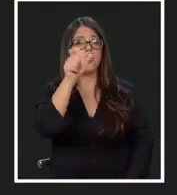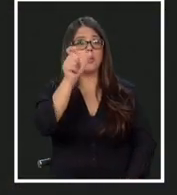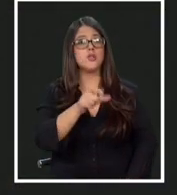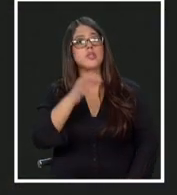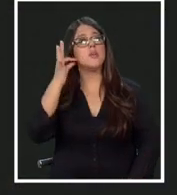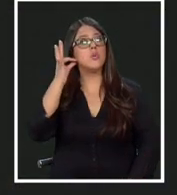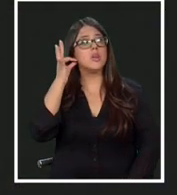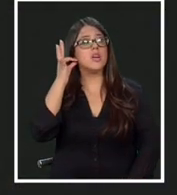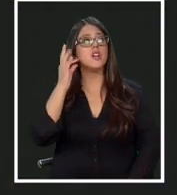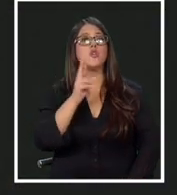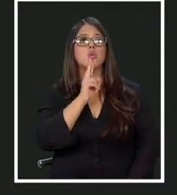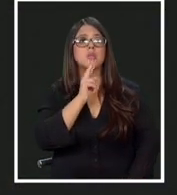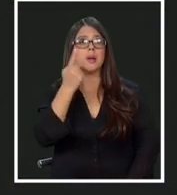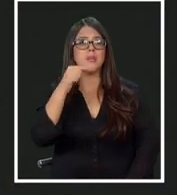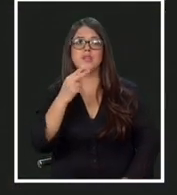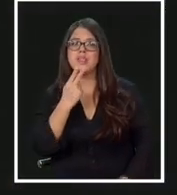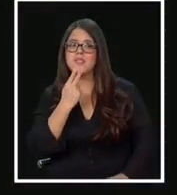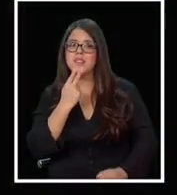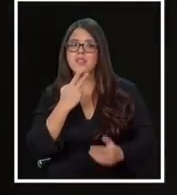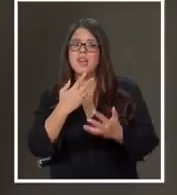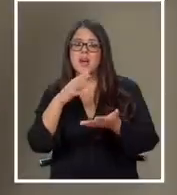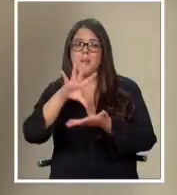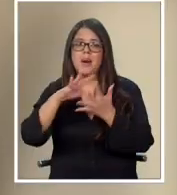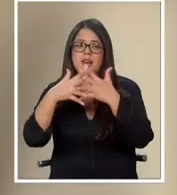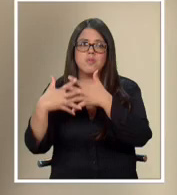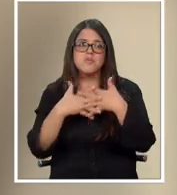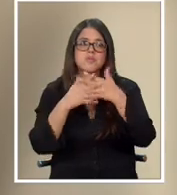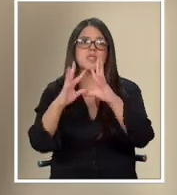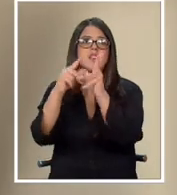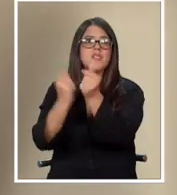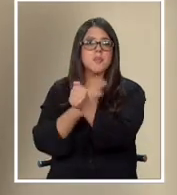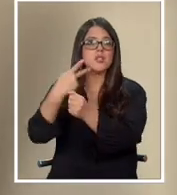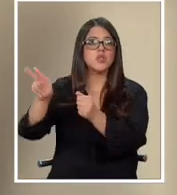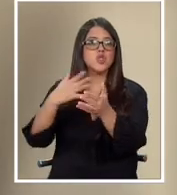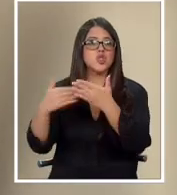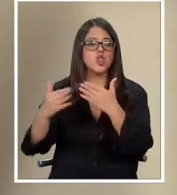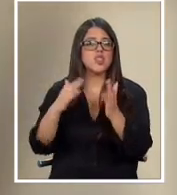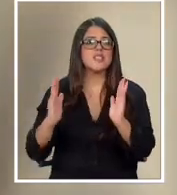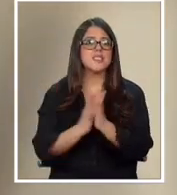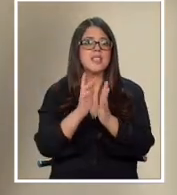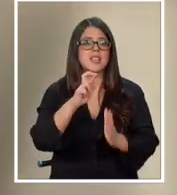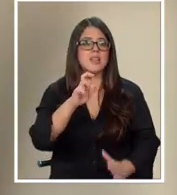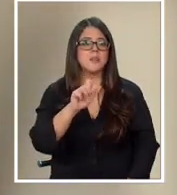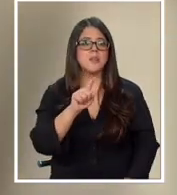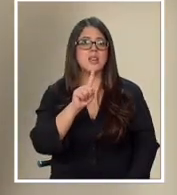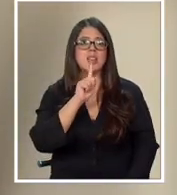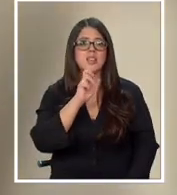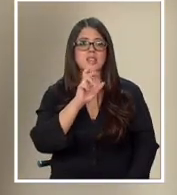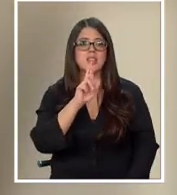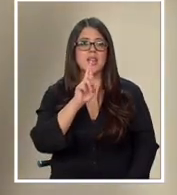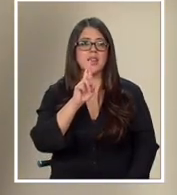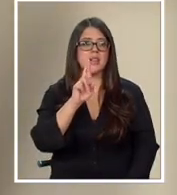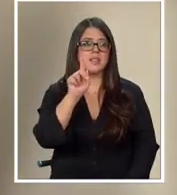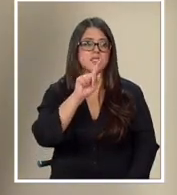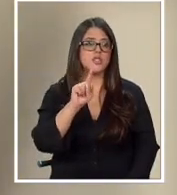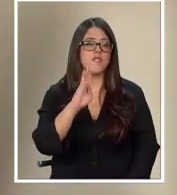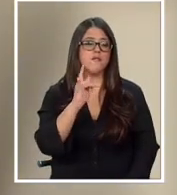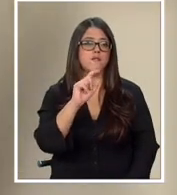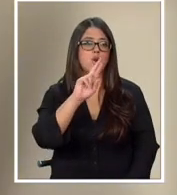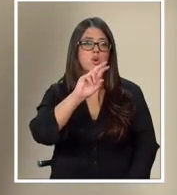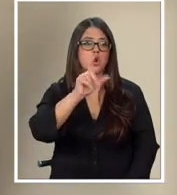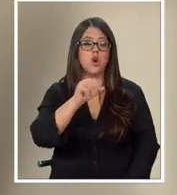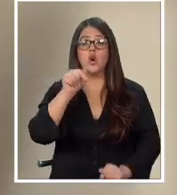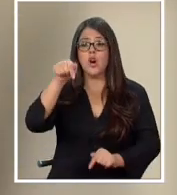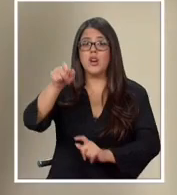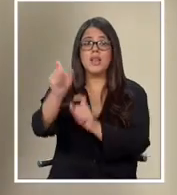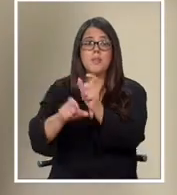que vive en Estados Unidos, pero cuya familia está en San Petersburgo. Hoy la población rusa vive en una